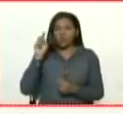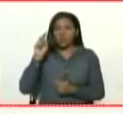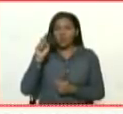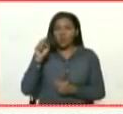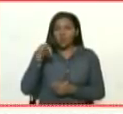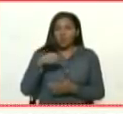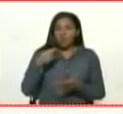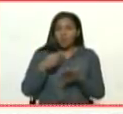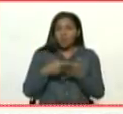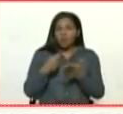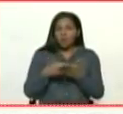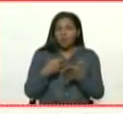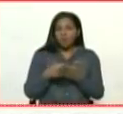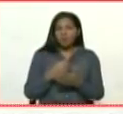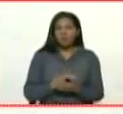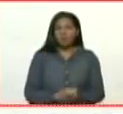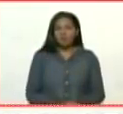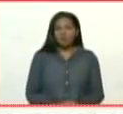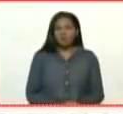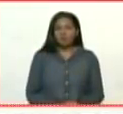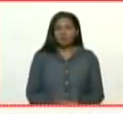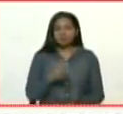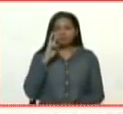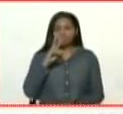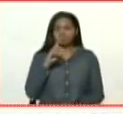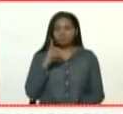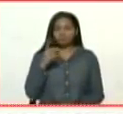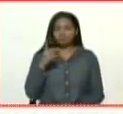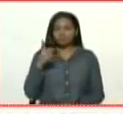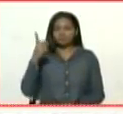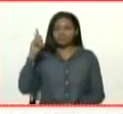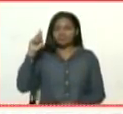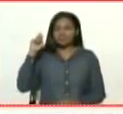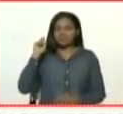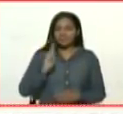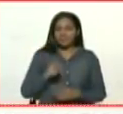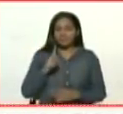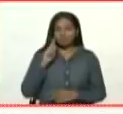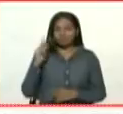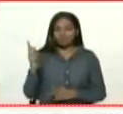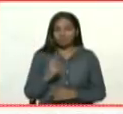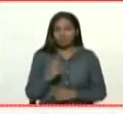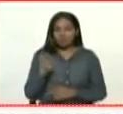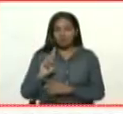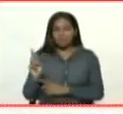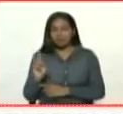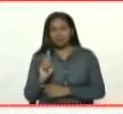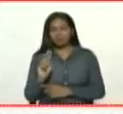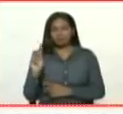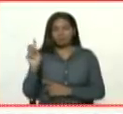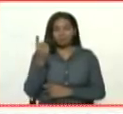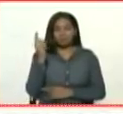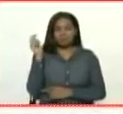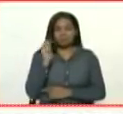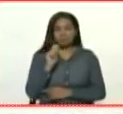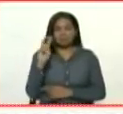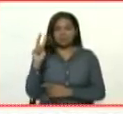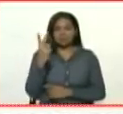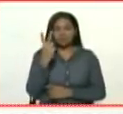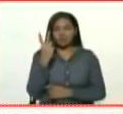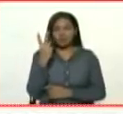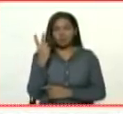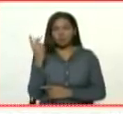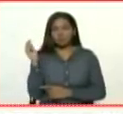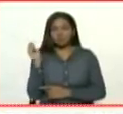financiamiento. Y por lo menos deberíamos llegar en este primer mes del segundo semestre a